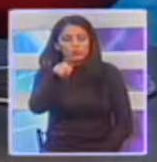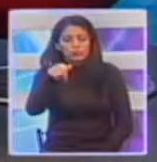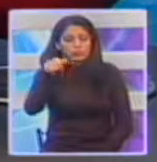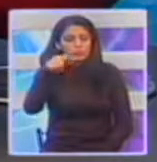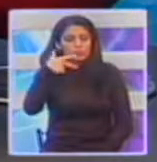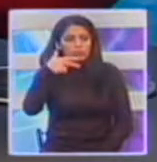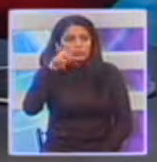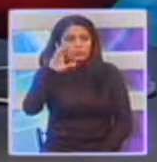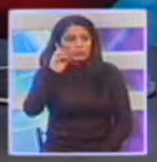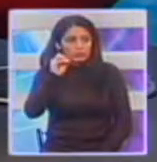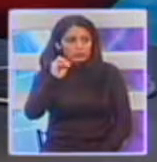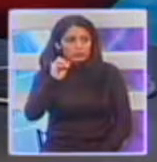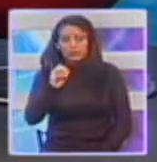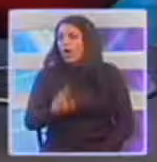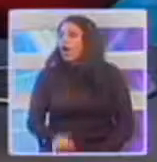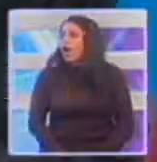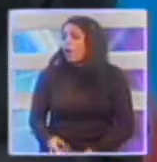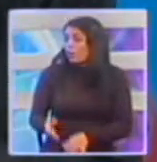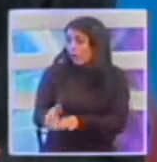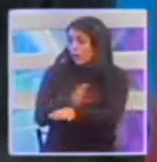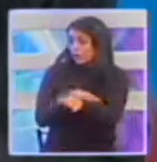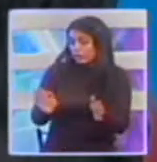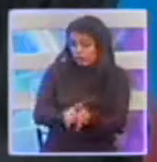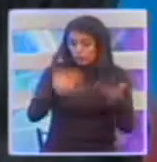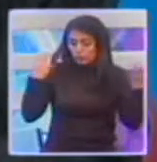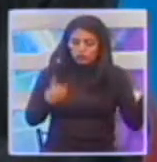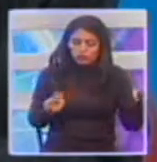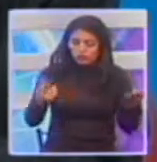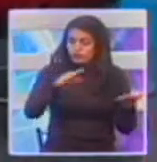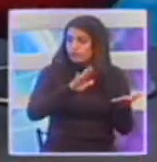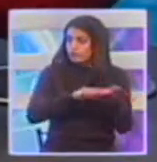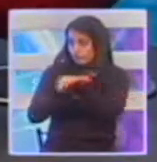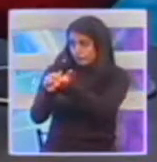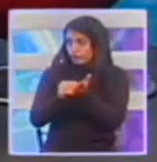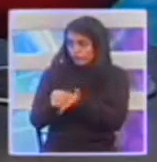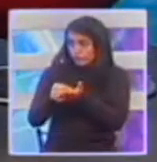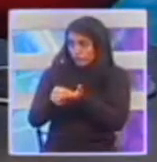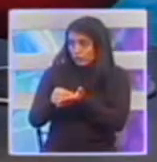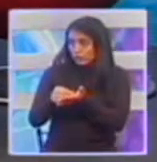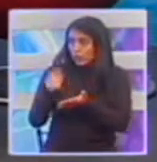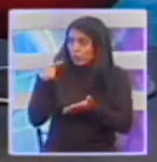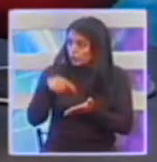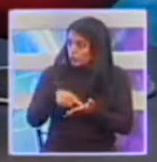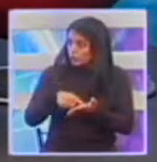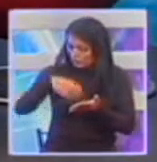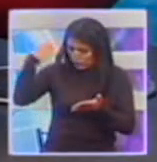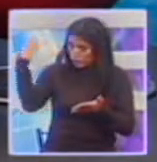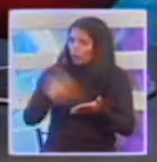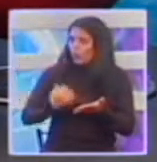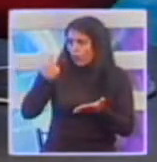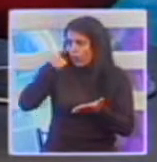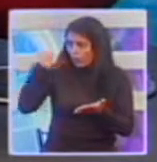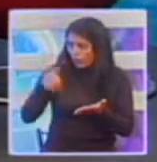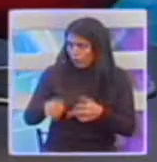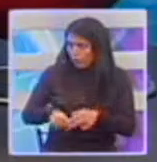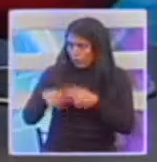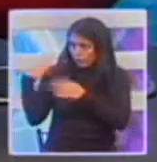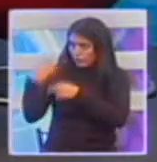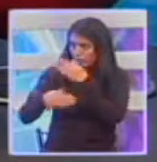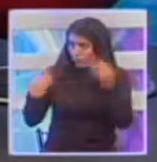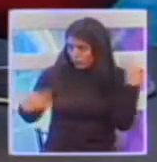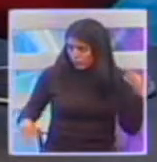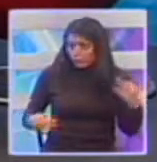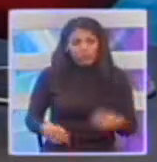recortes de periódicos como se lo pregunte yo a él en los momentos que sí eran esos fundamentos básicos para iniciar un proceso de esta naturaleza